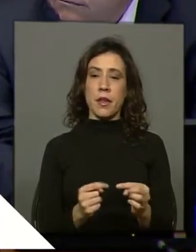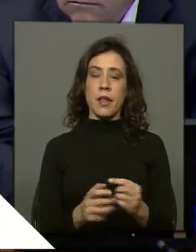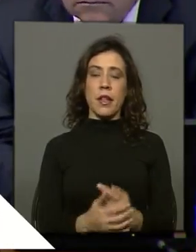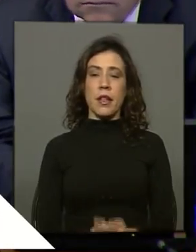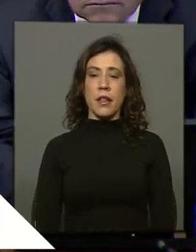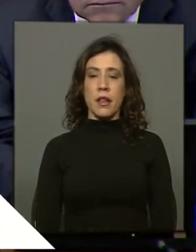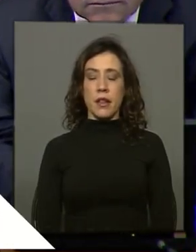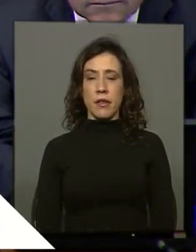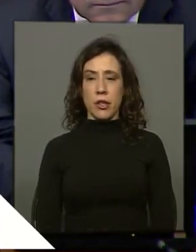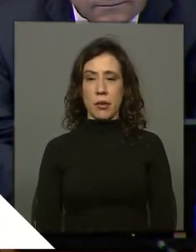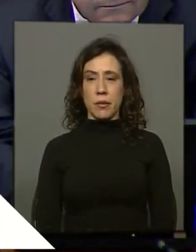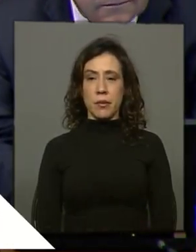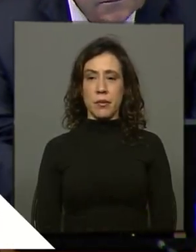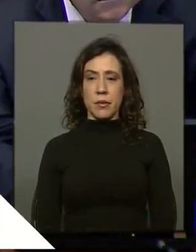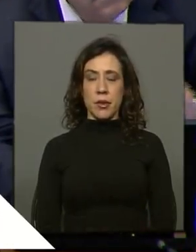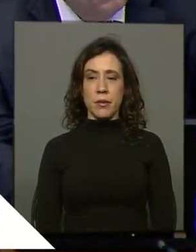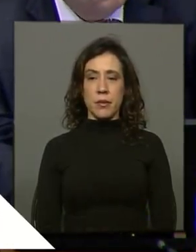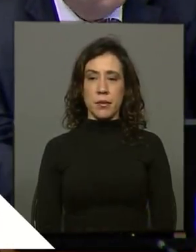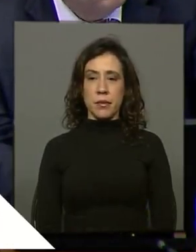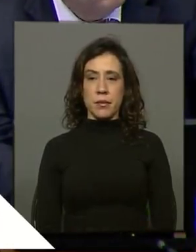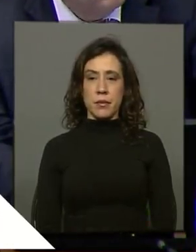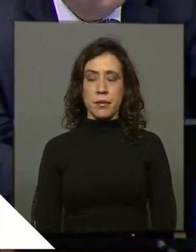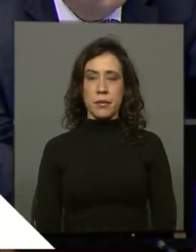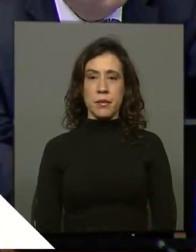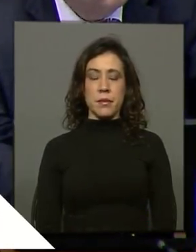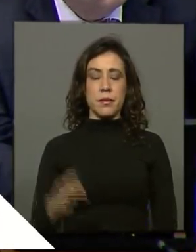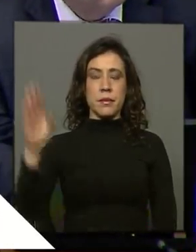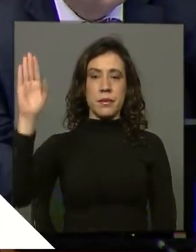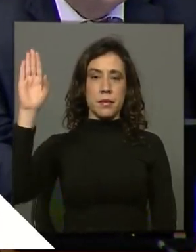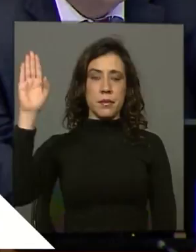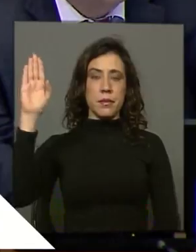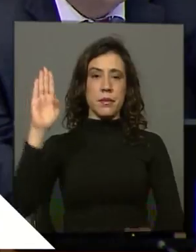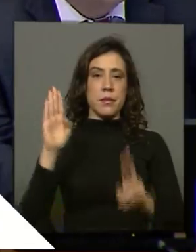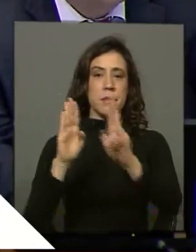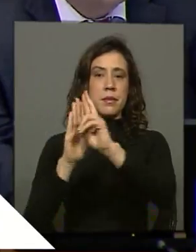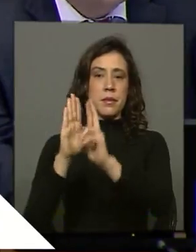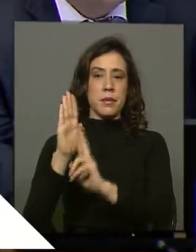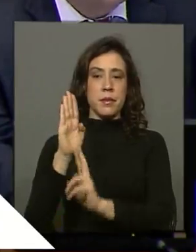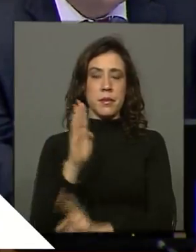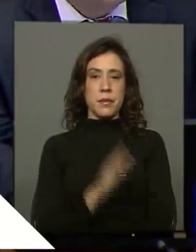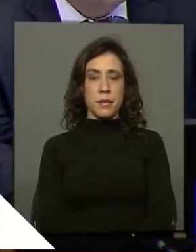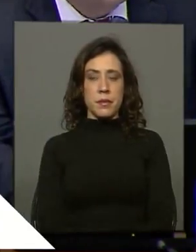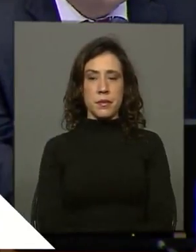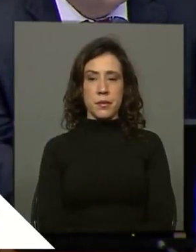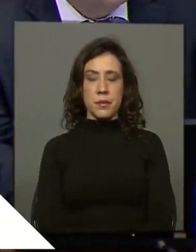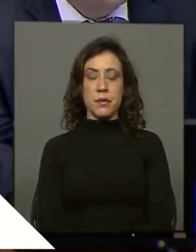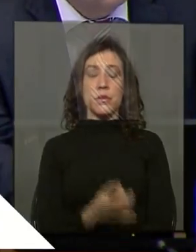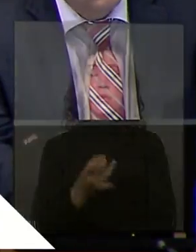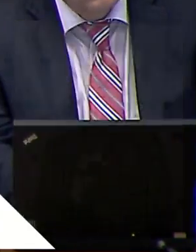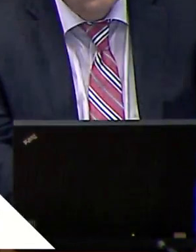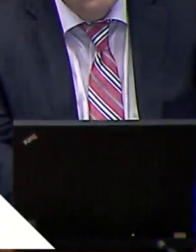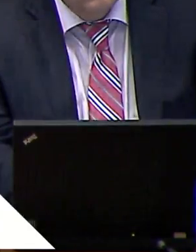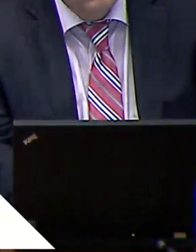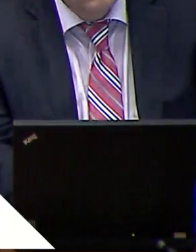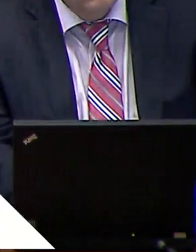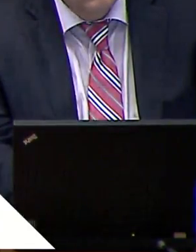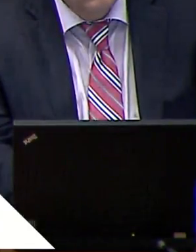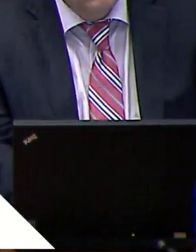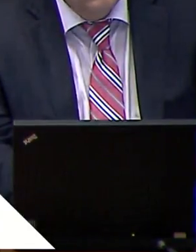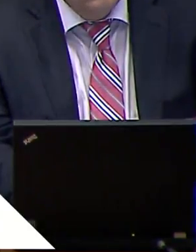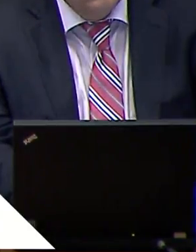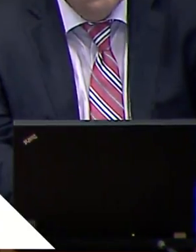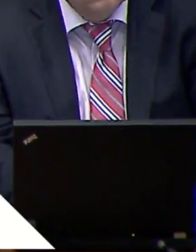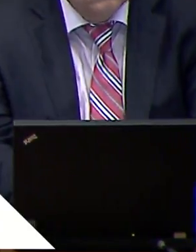a proceder a las votaciones presidente el tema reglamentario si me permite diputado señor Marino presidente solamente para señalar que en el